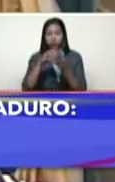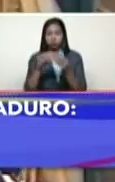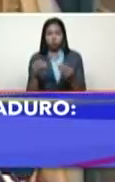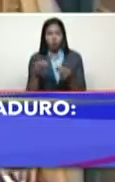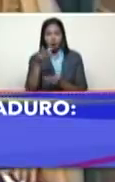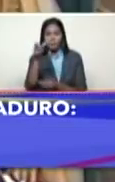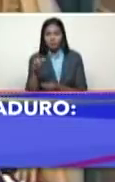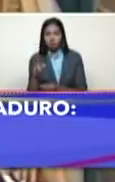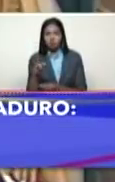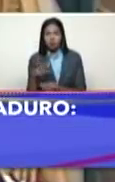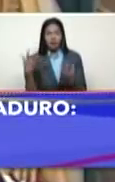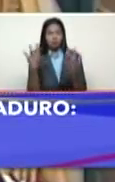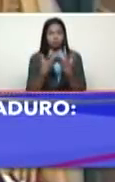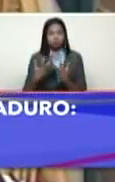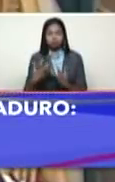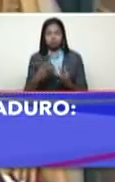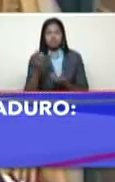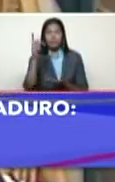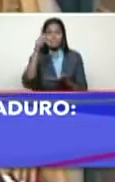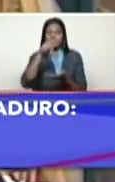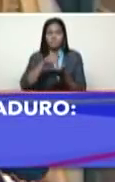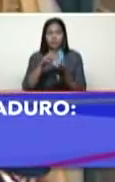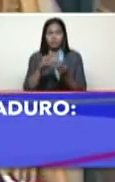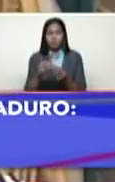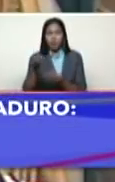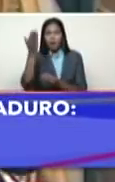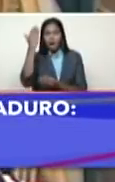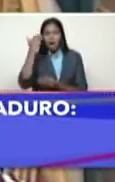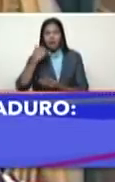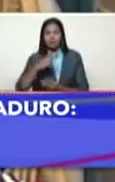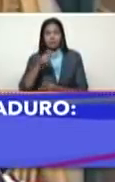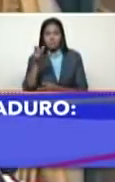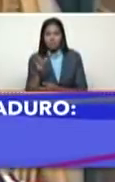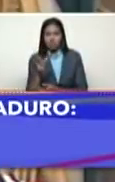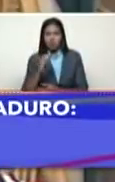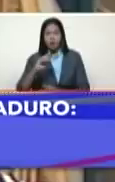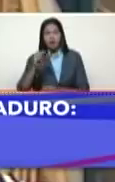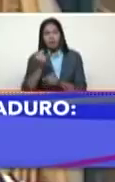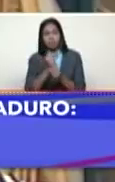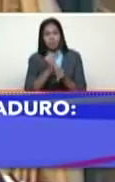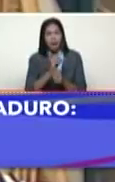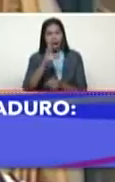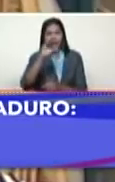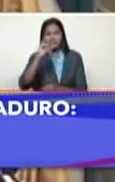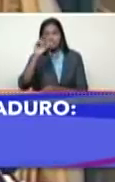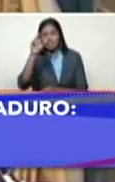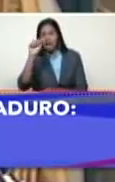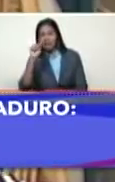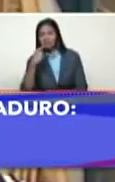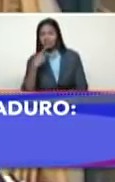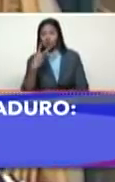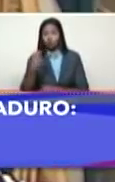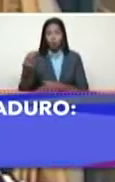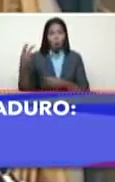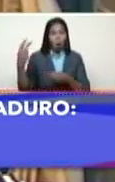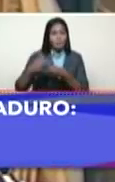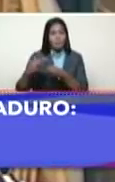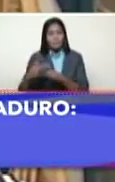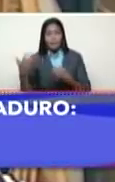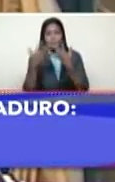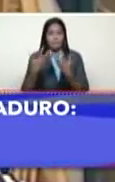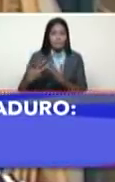guerra, allí están inclusive exfuncionarios de la CIA, veteranos de la CIA, diciendo no a la guerra del petróleo y